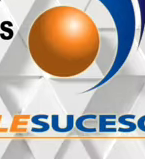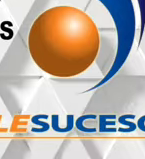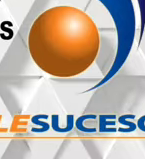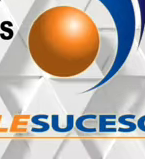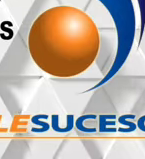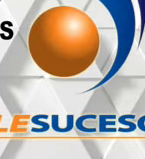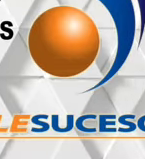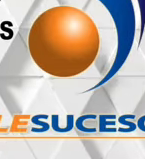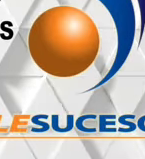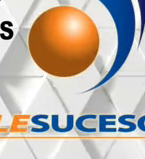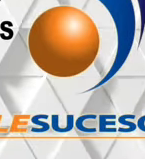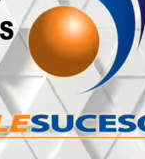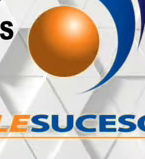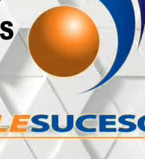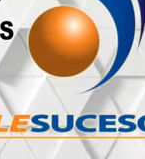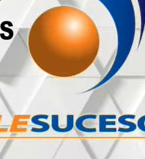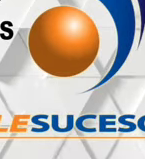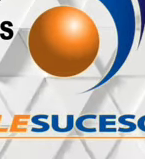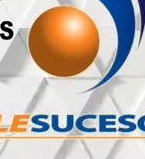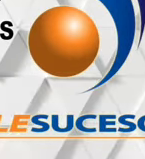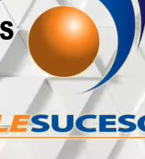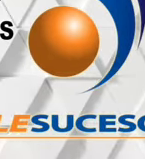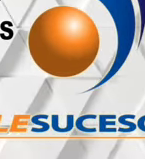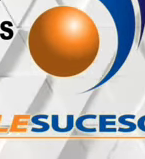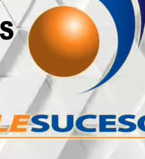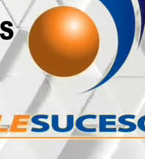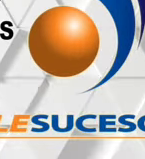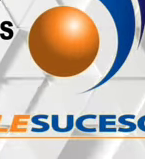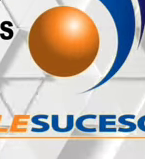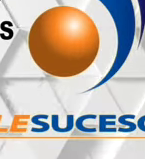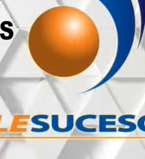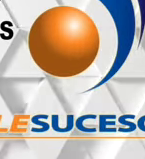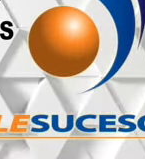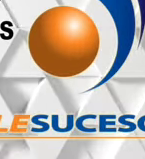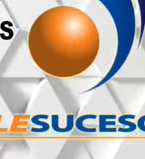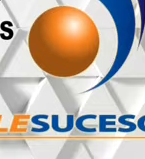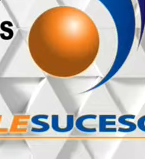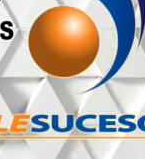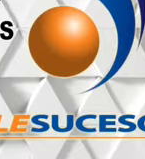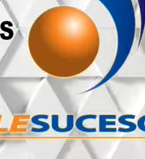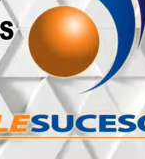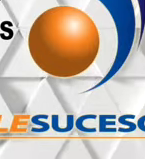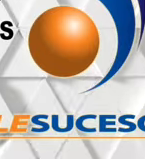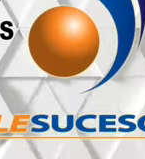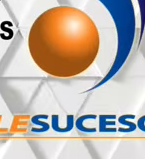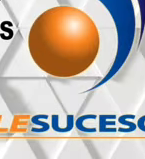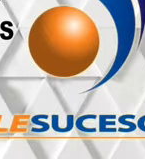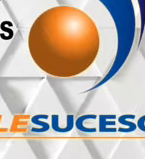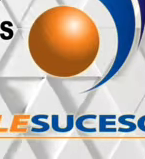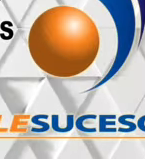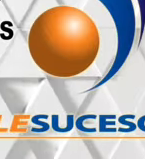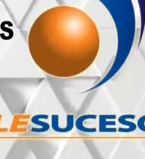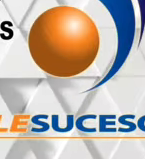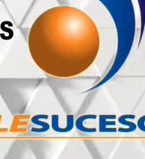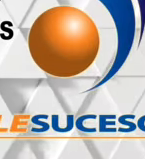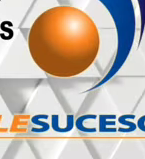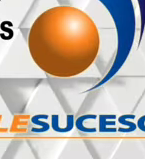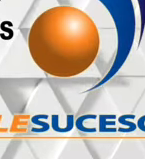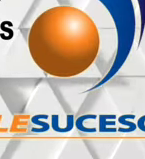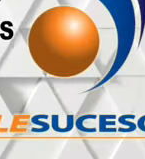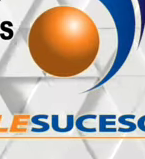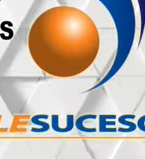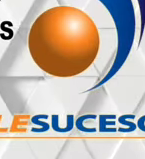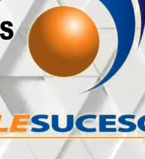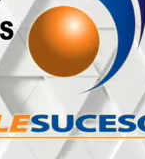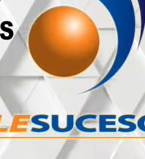Las opiniones vertidas en este espacio por la producción y dirección del programa son de exclusiva